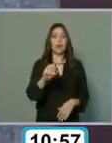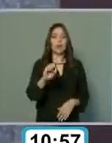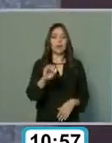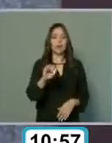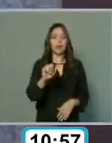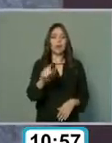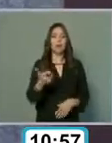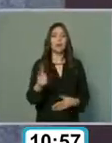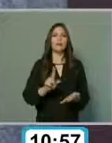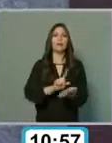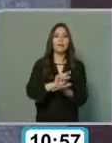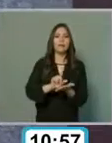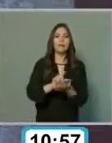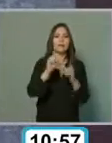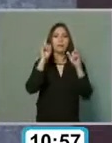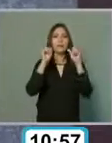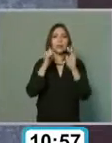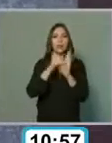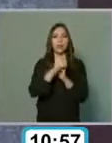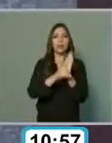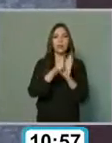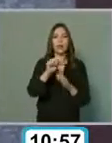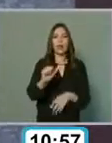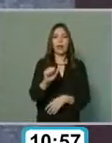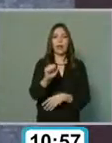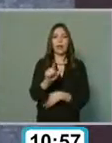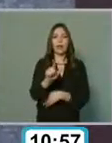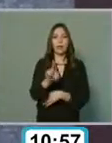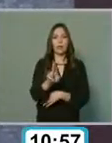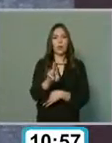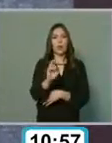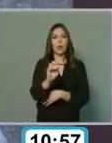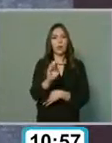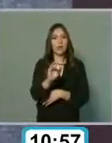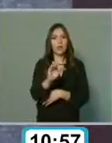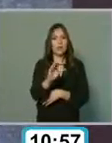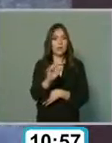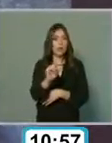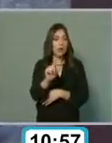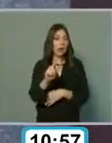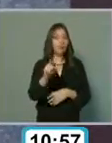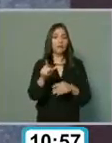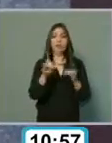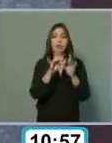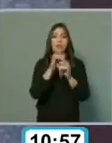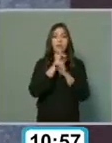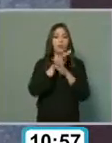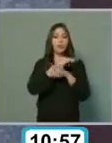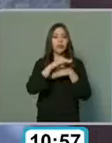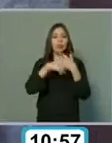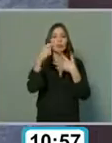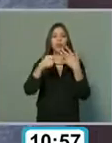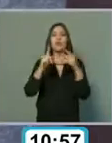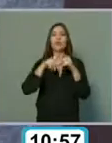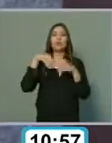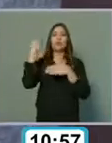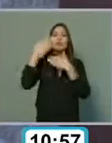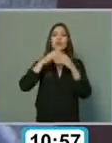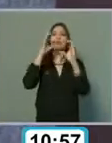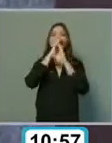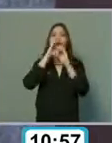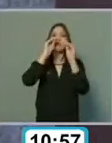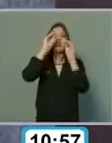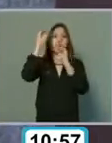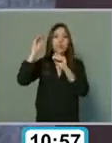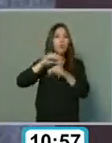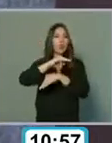Twitter, Instagram, YouTube, aparecemos como Alu Oficial. Ahí encuentran todo, nuestras próximas fechas, fotografías, biografía de la banda.